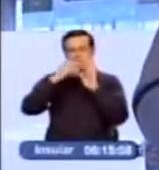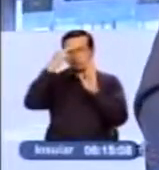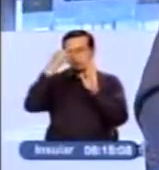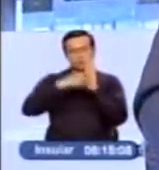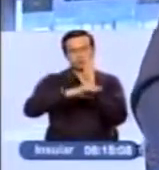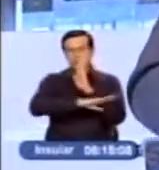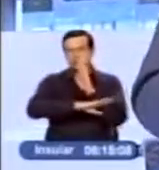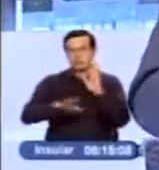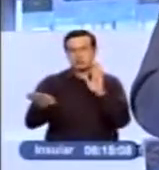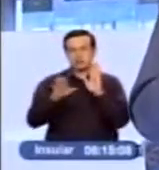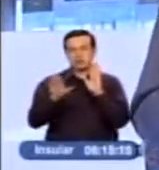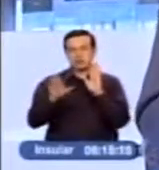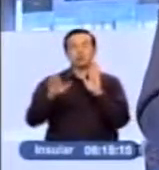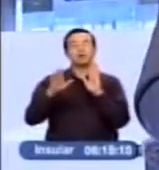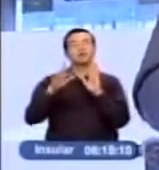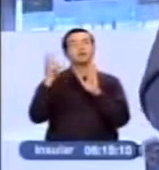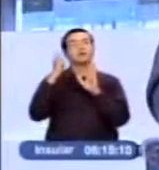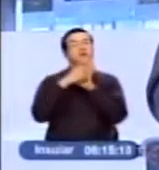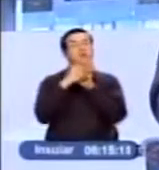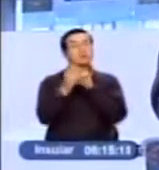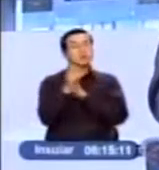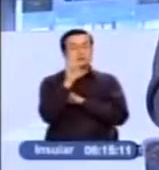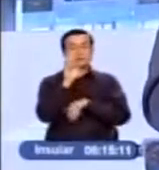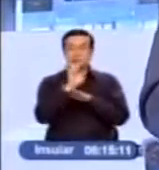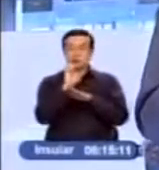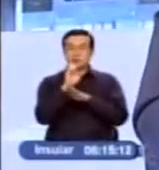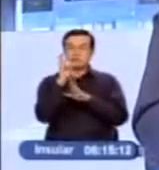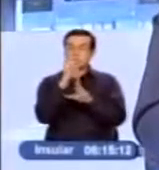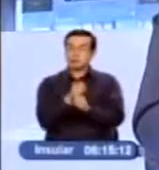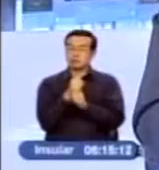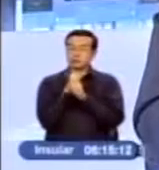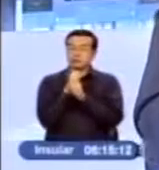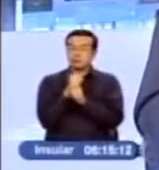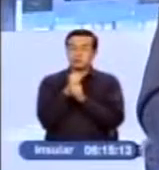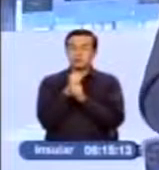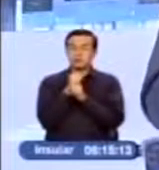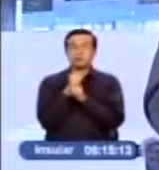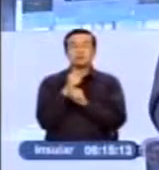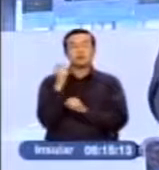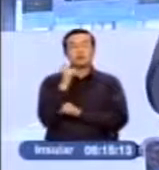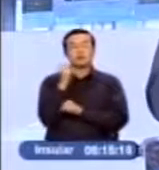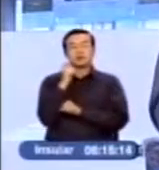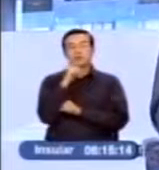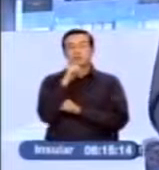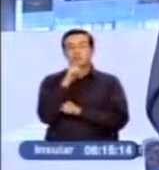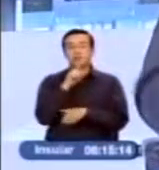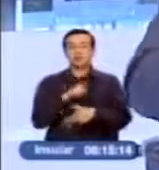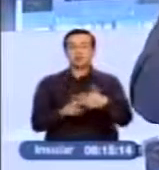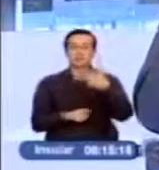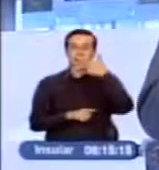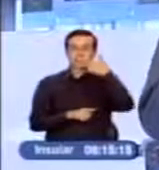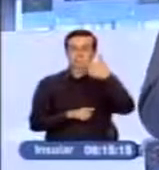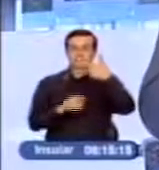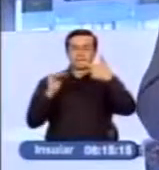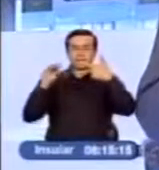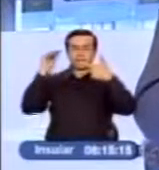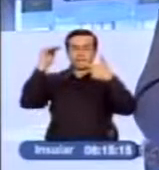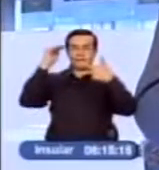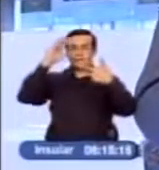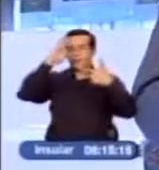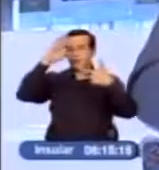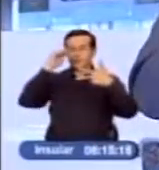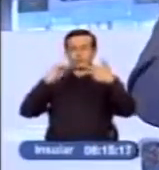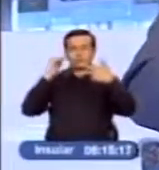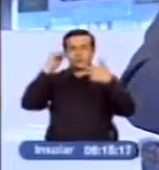punto. Y luego tiene que entenderse que para que nuestro país tengamos seguridad, tiene que actuar las tres niveles de la fuerza